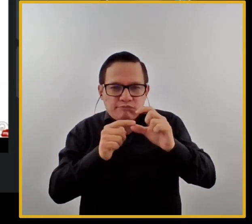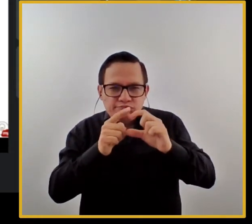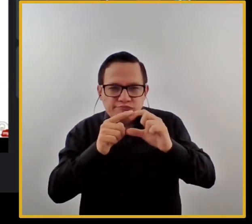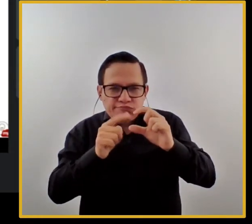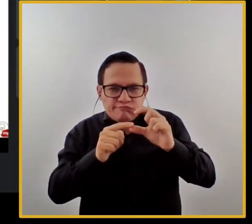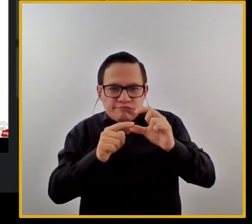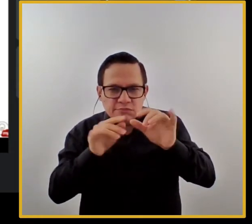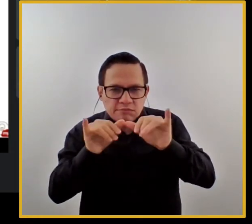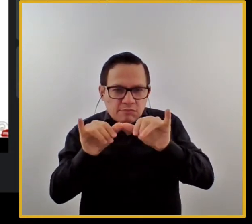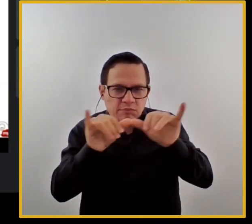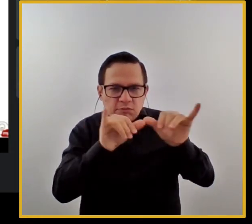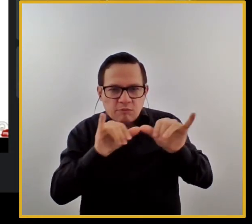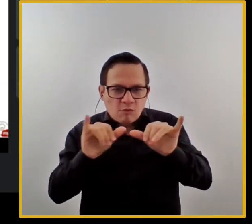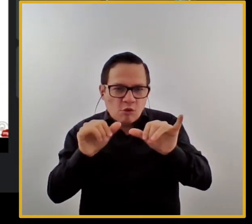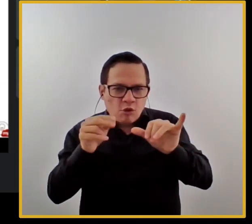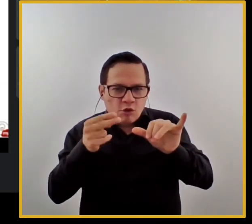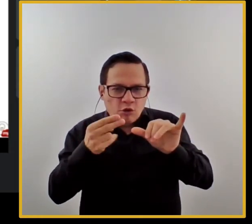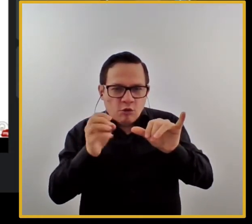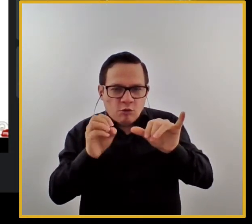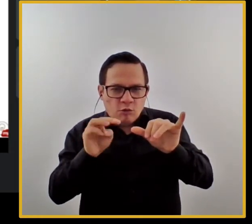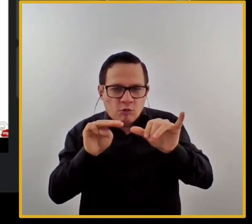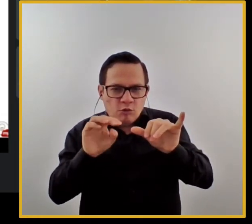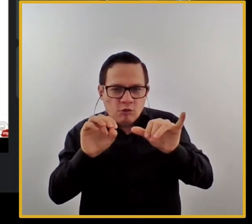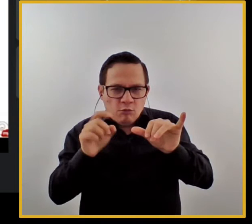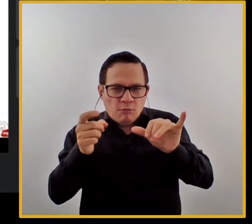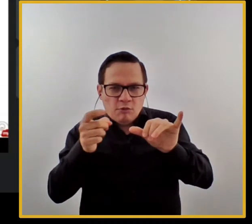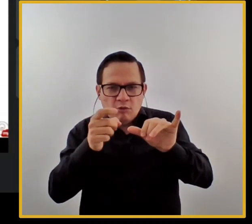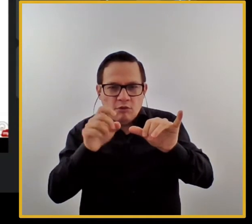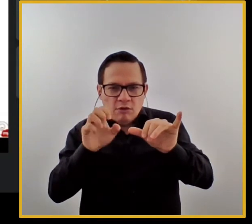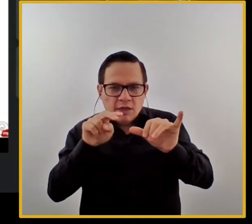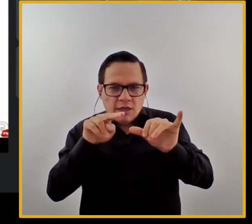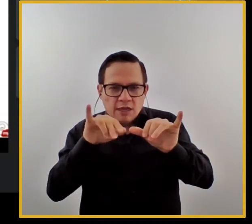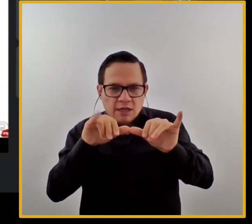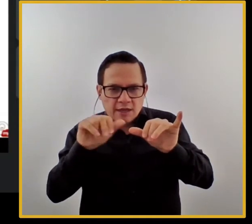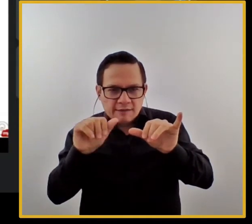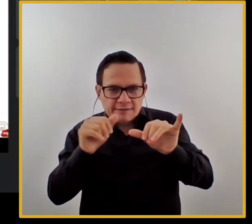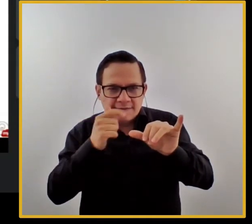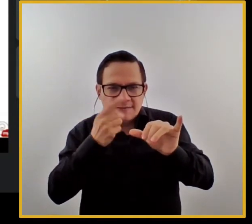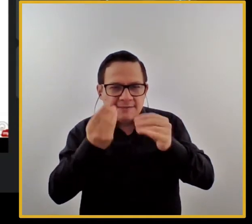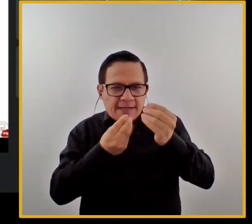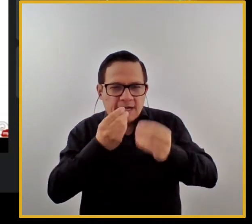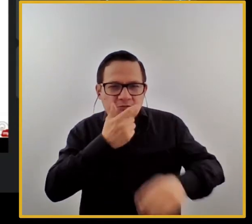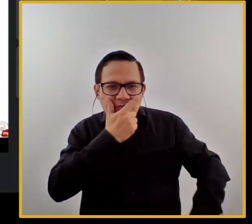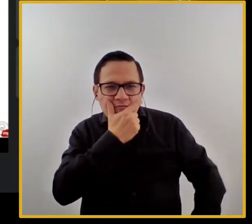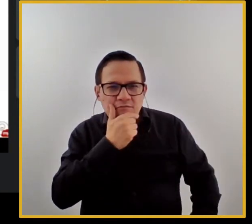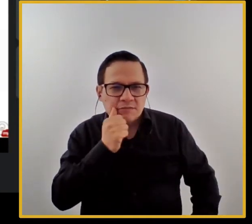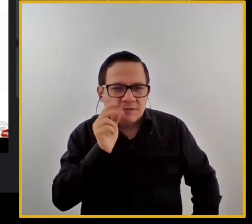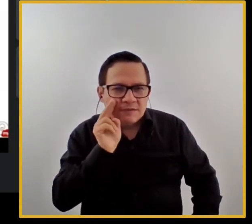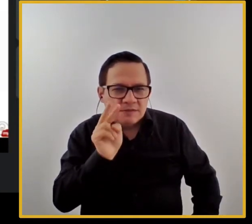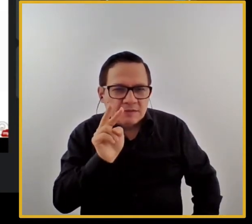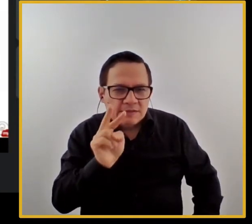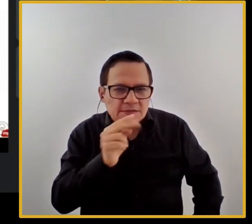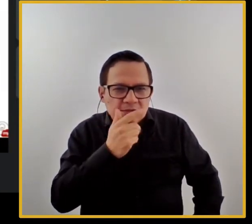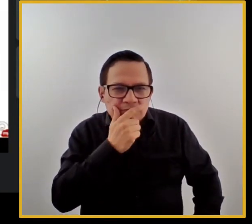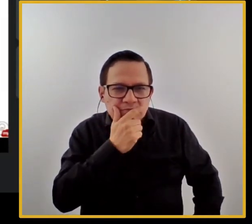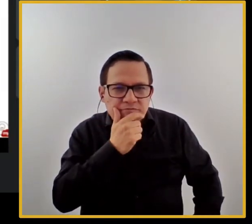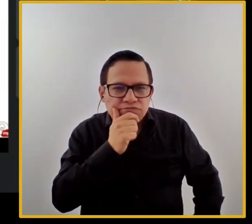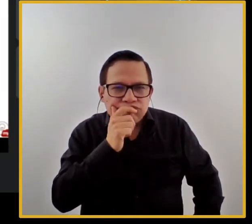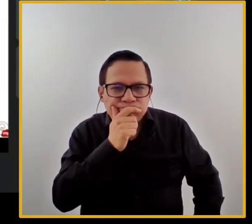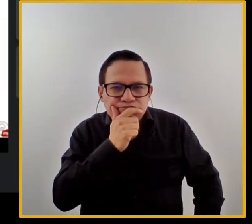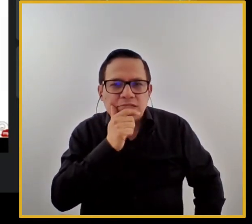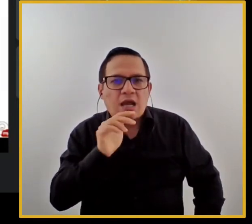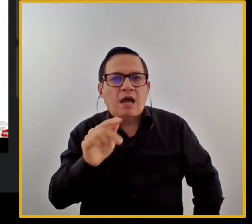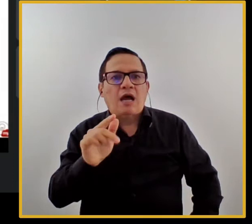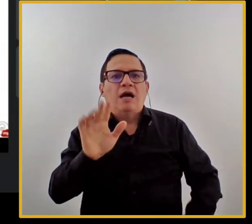ecuación homogénea, ¿cierto? Entonces, ¿qué hacemos? Entonces, miramos, observamos allí que